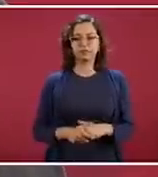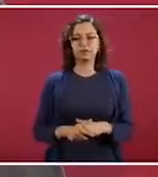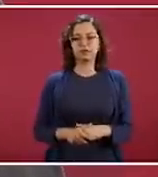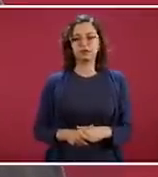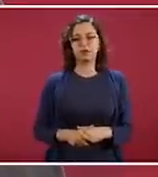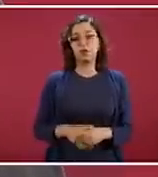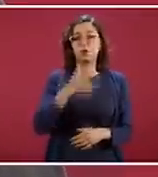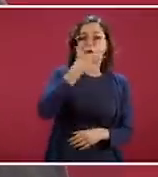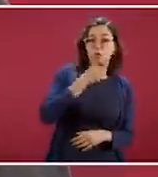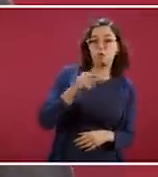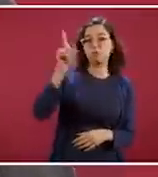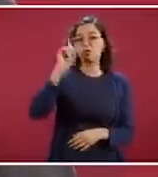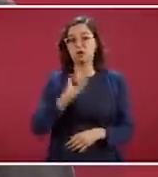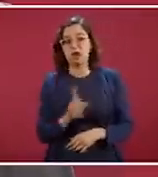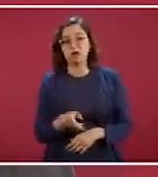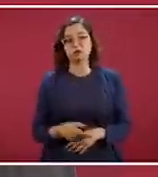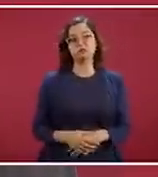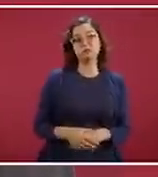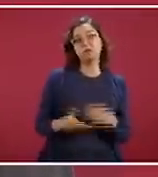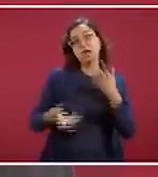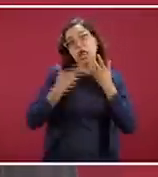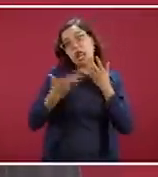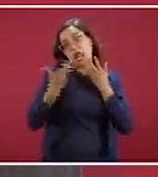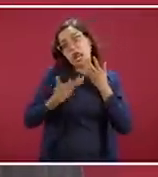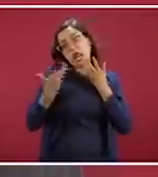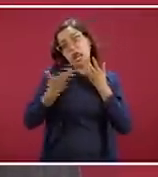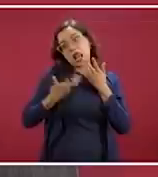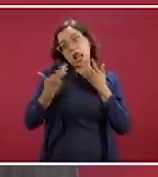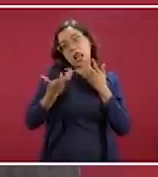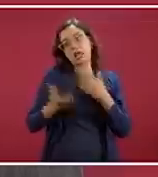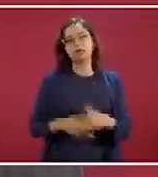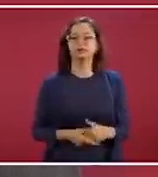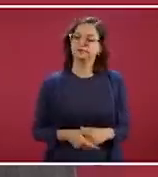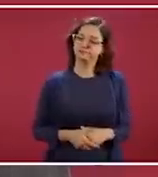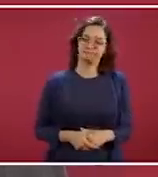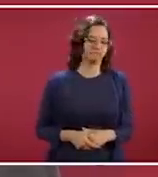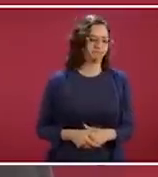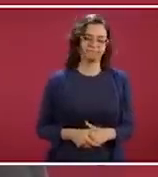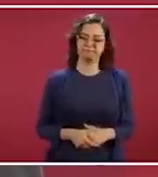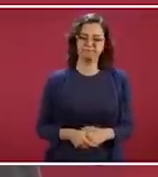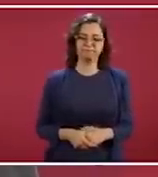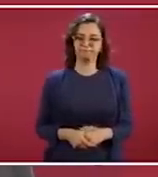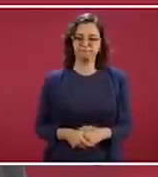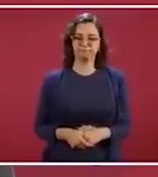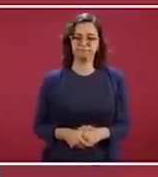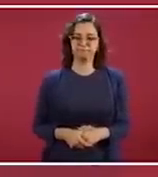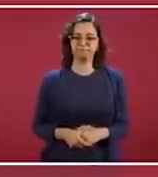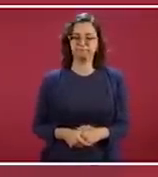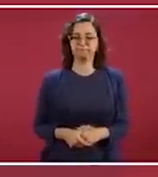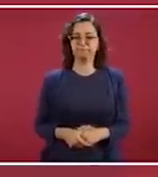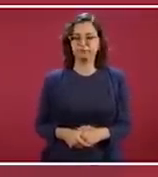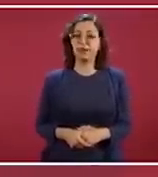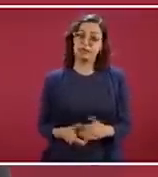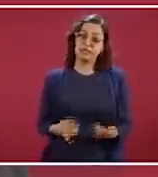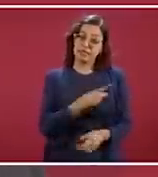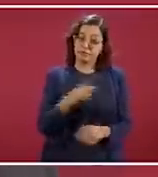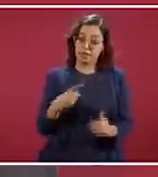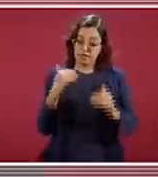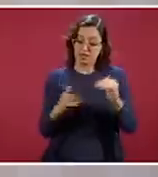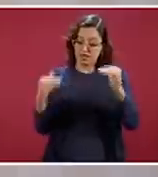Salamera o salamero, porque hay que utilizar lenguaje de género.